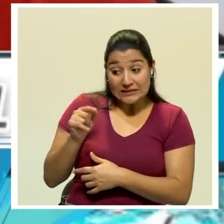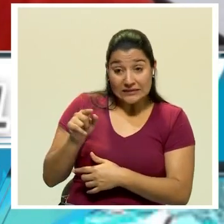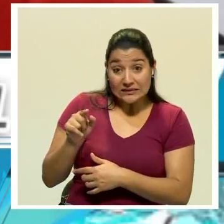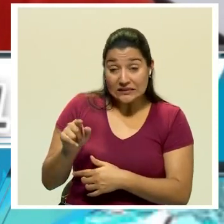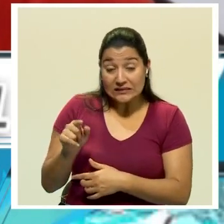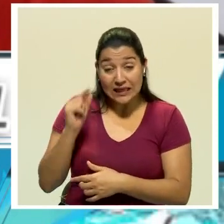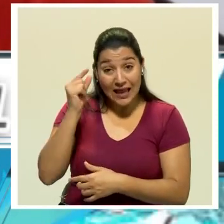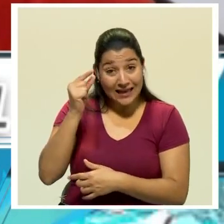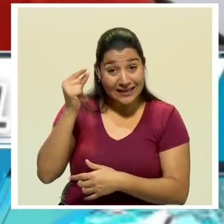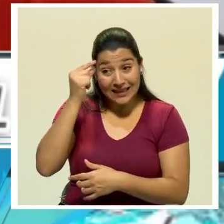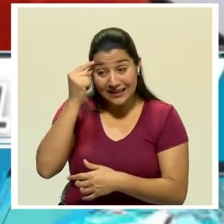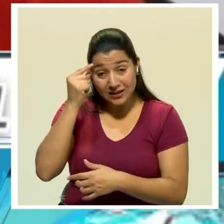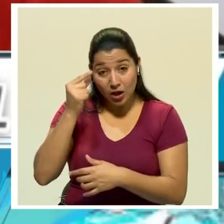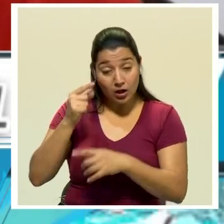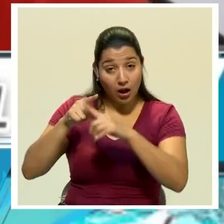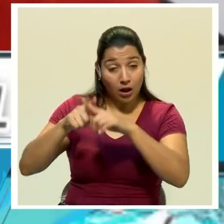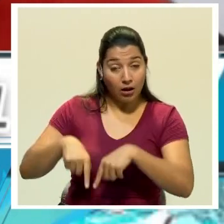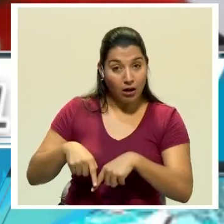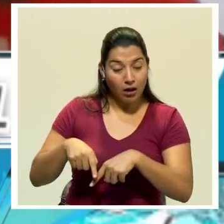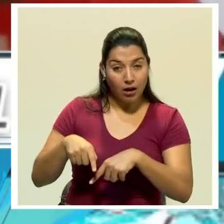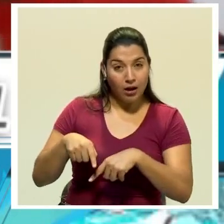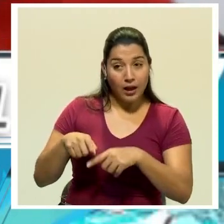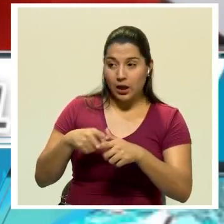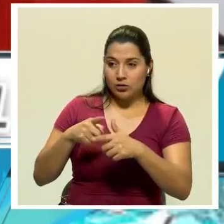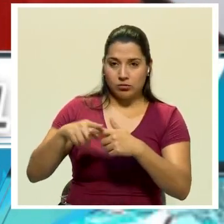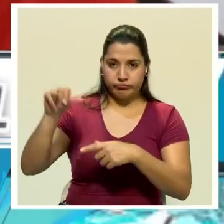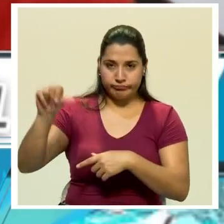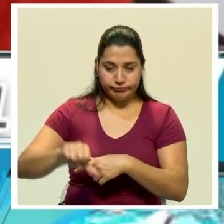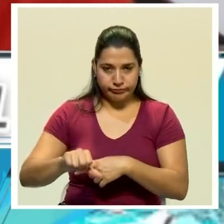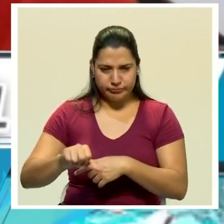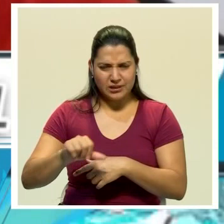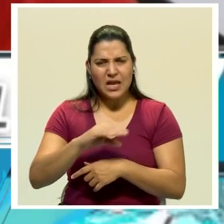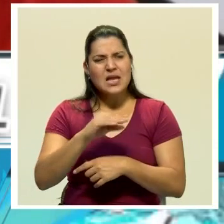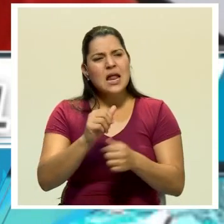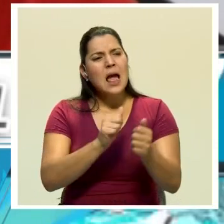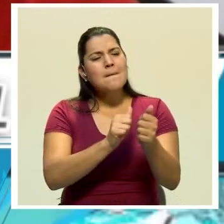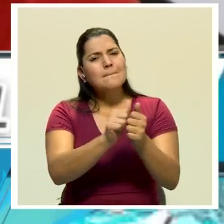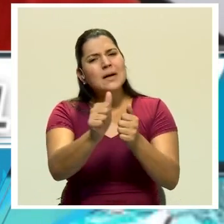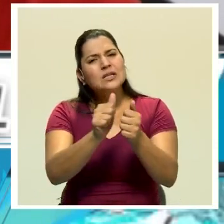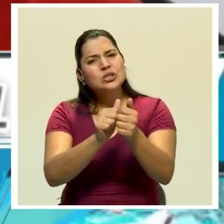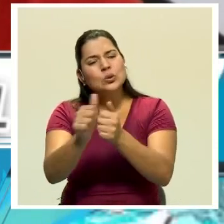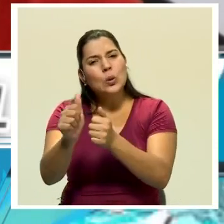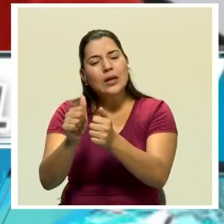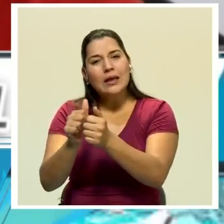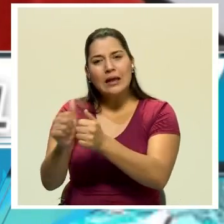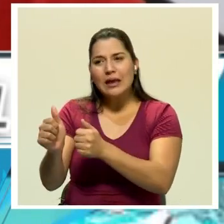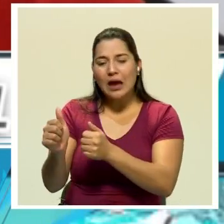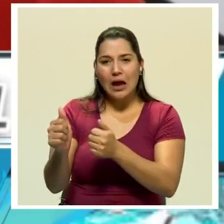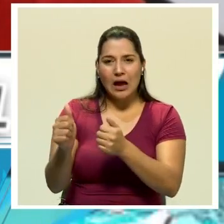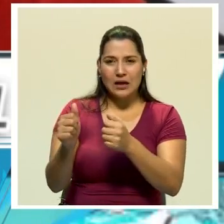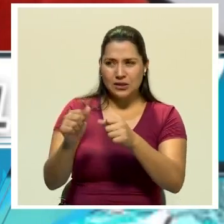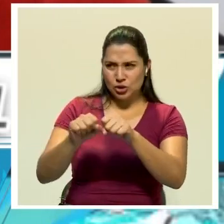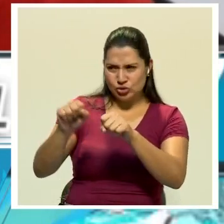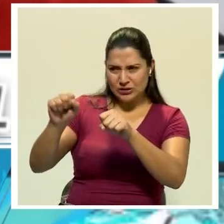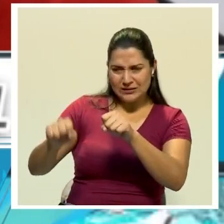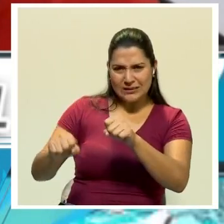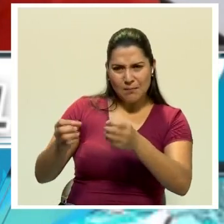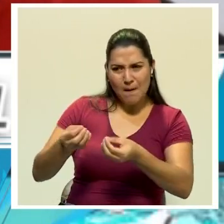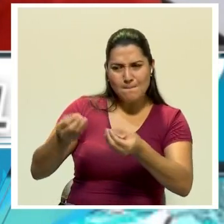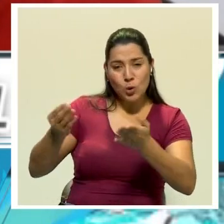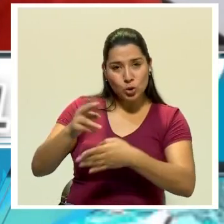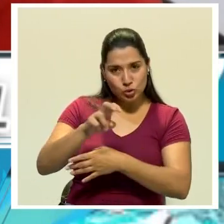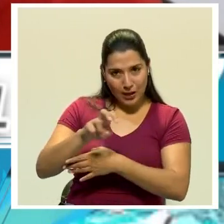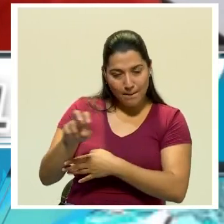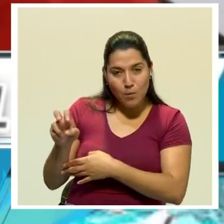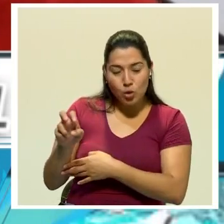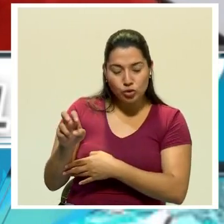no federal, sino el de la ciudad, quiebra. Y la mayoría de los sistemas públicos de